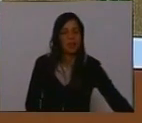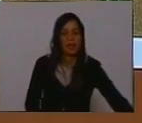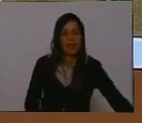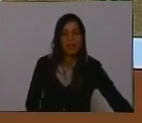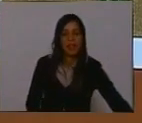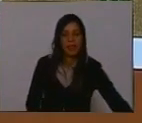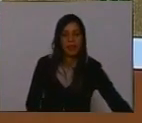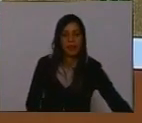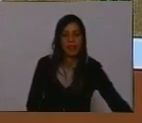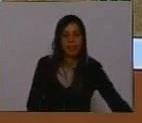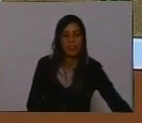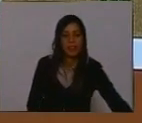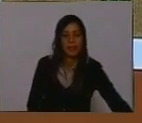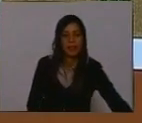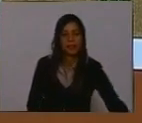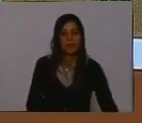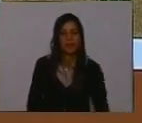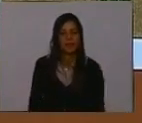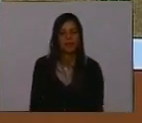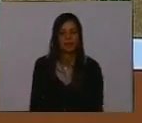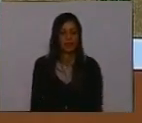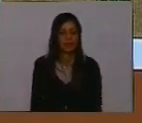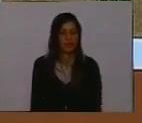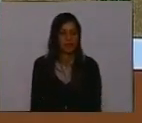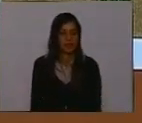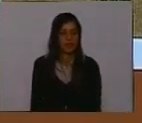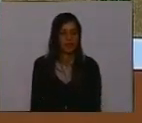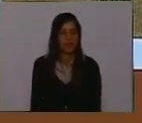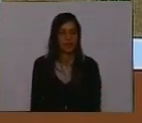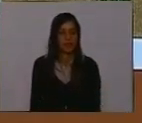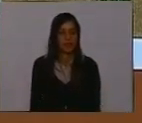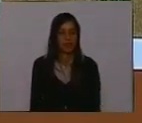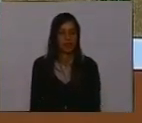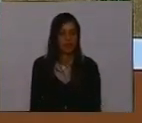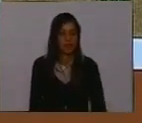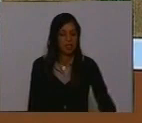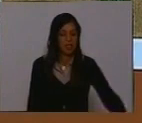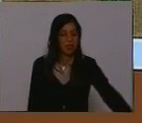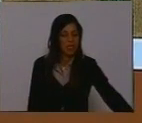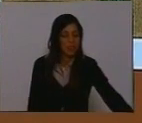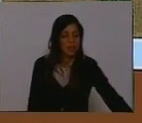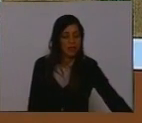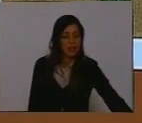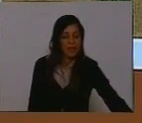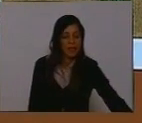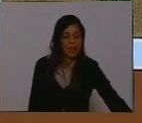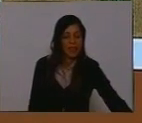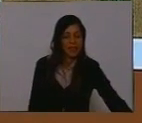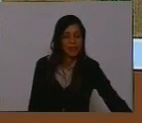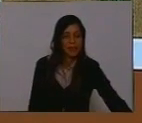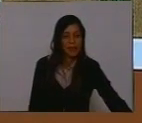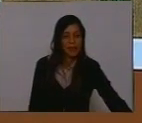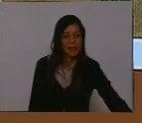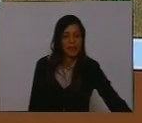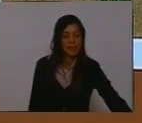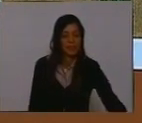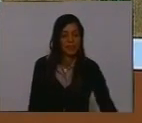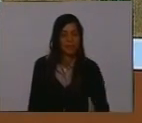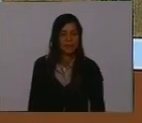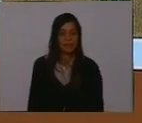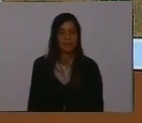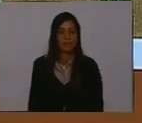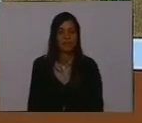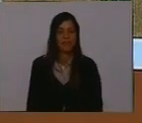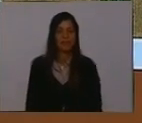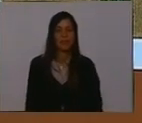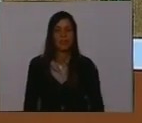Bueno, muchas gracias por cumplir con los 5 minutos cada uno de los que han intervenido. Vamos a darle la palabra ahora al profesor